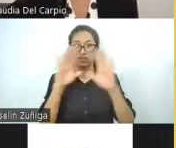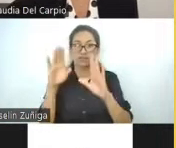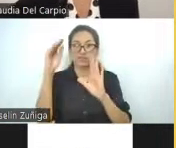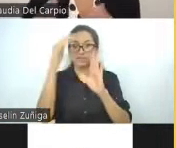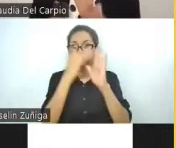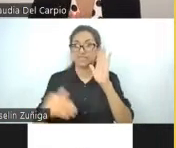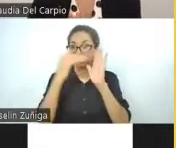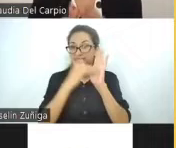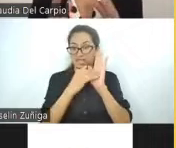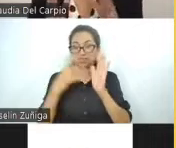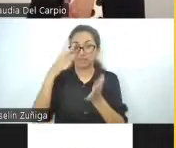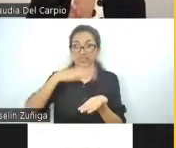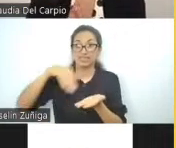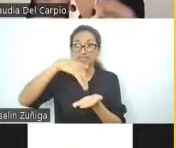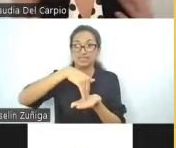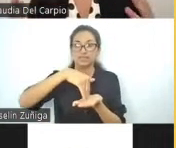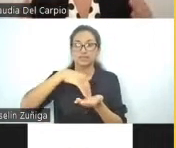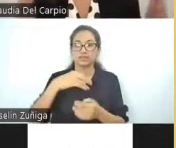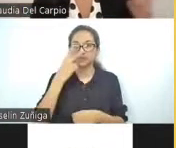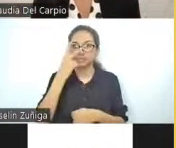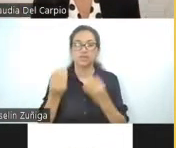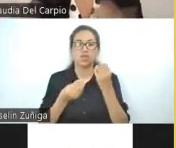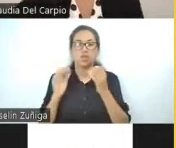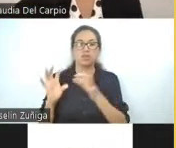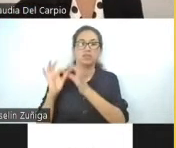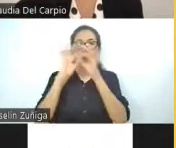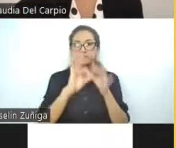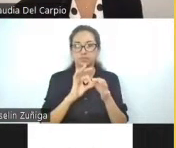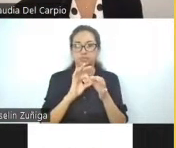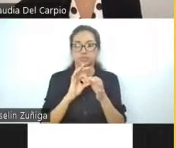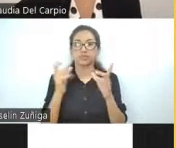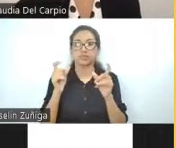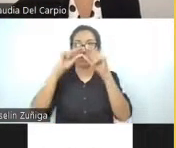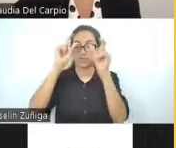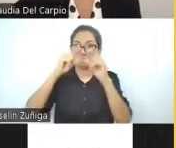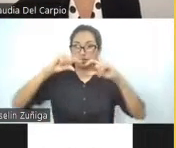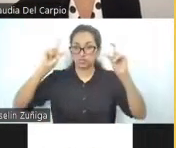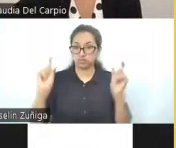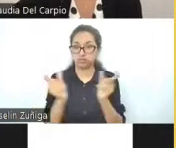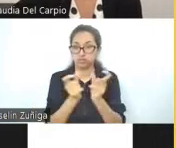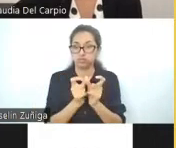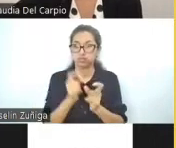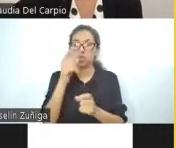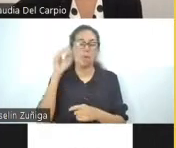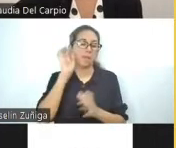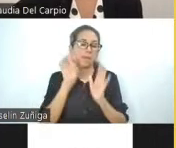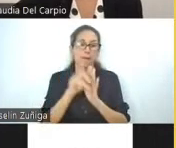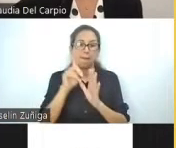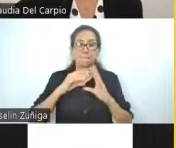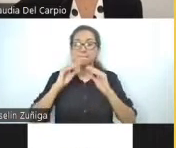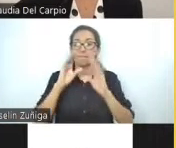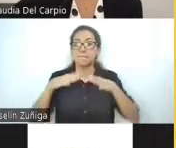centro, tiene una relación anatómica con los órganos vecinos. Entonces, si imaginamos la vagina como